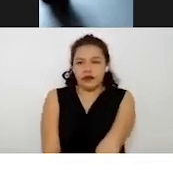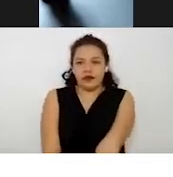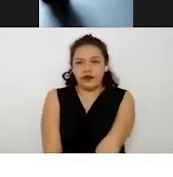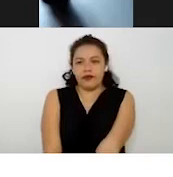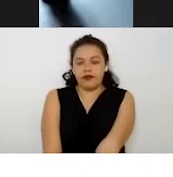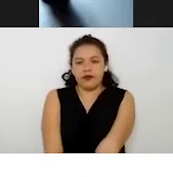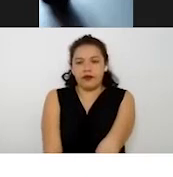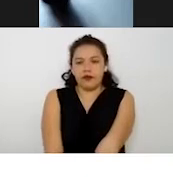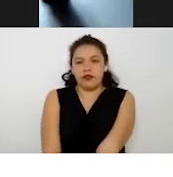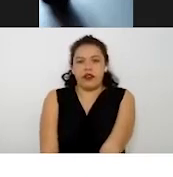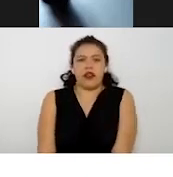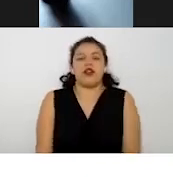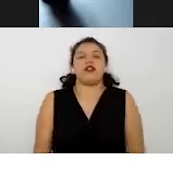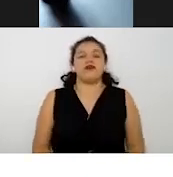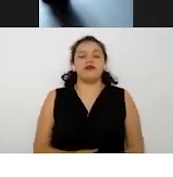Alerta. Lo que platicamos ayer.